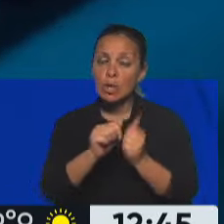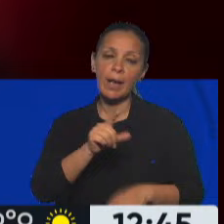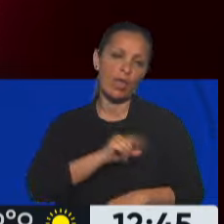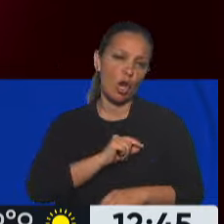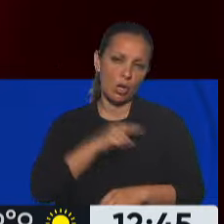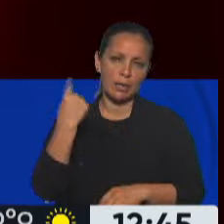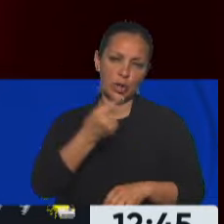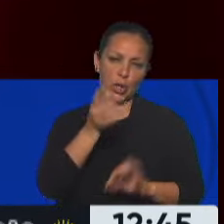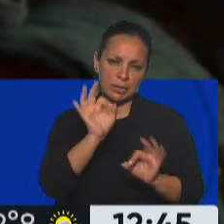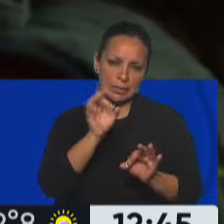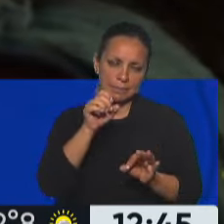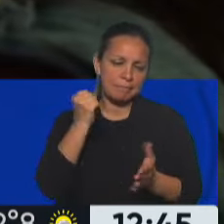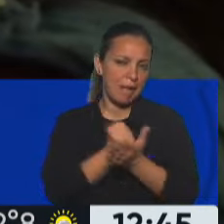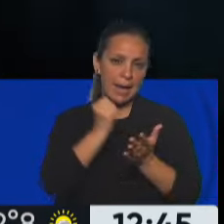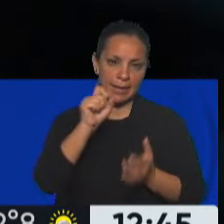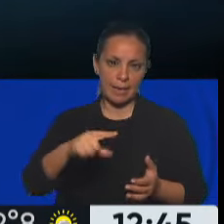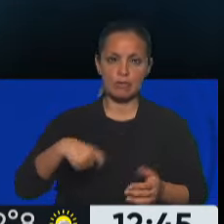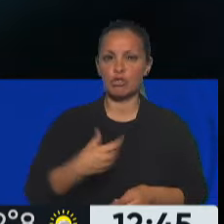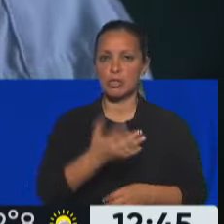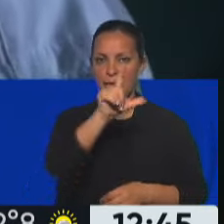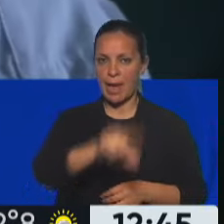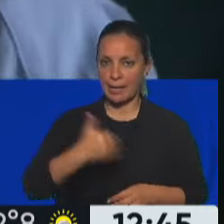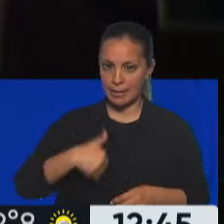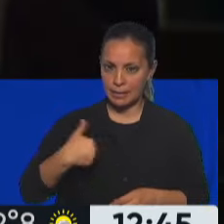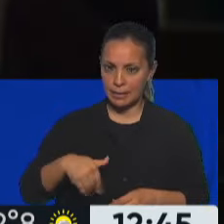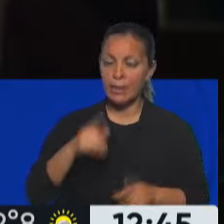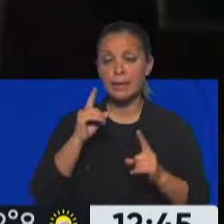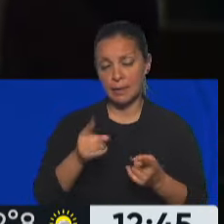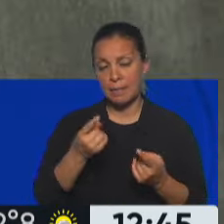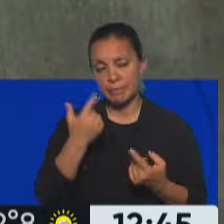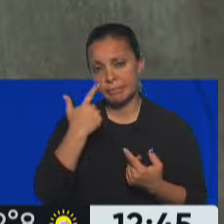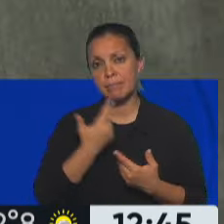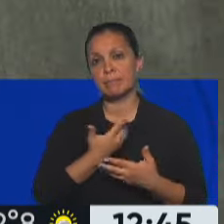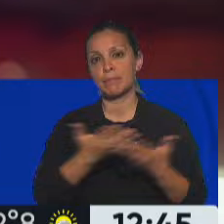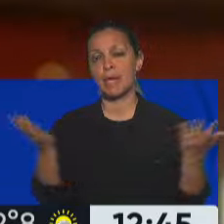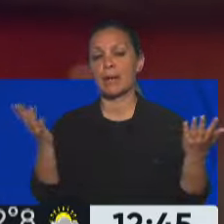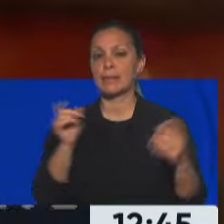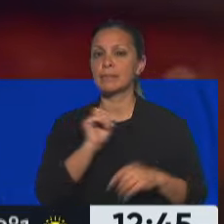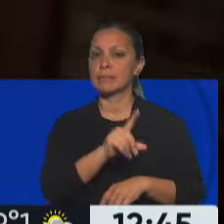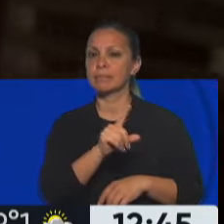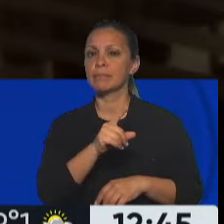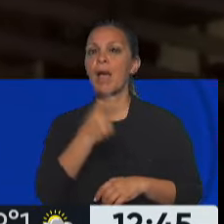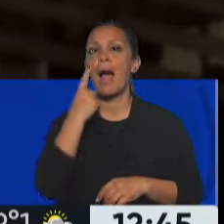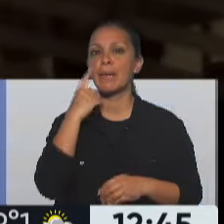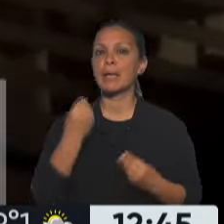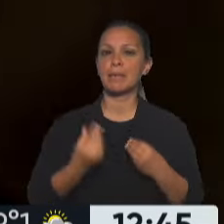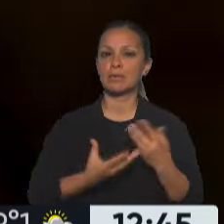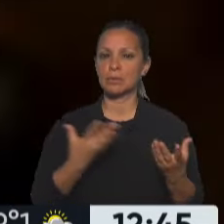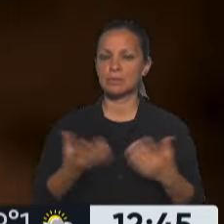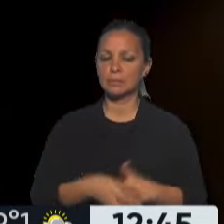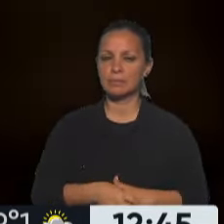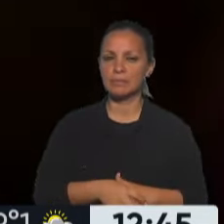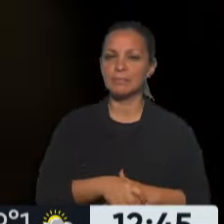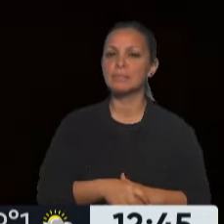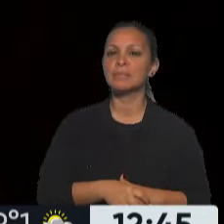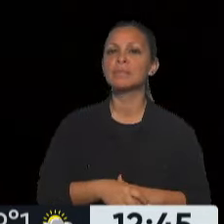marcado la sociedad argentina y que merece también revisitarse, por supuesto, para seguir abordando esa